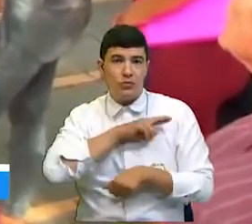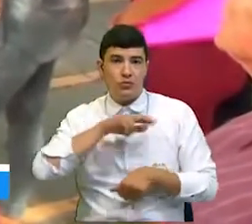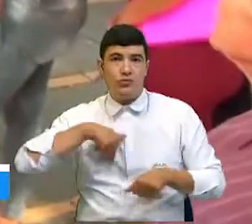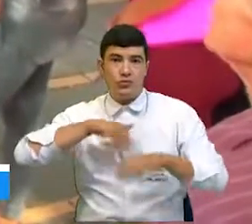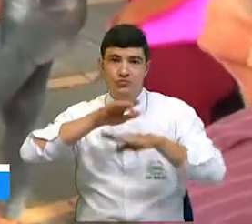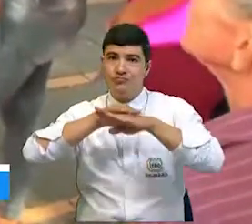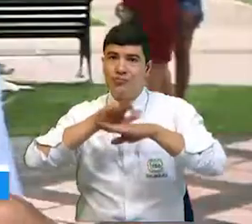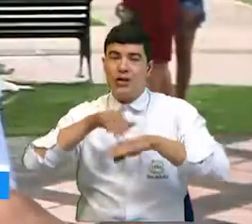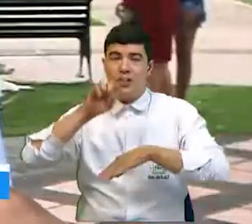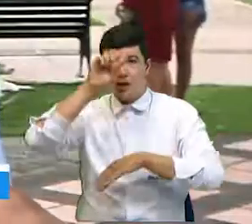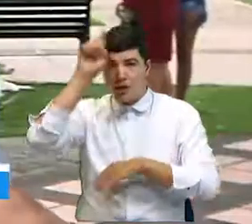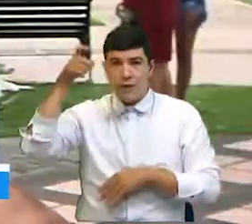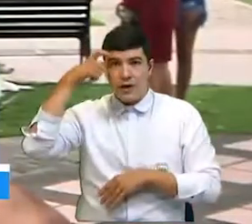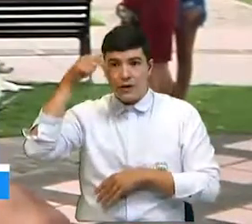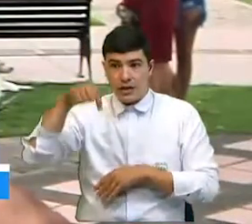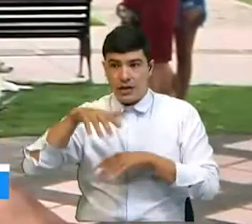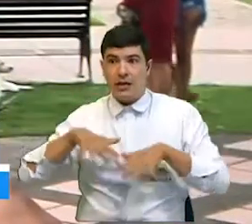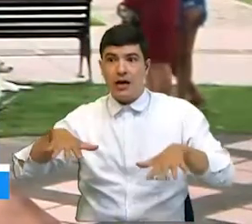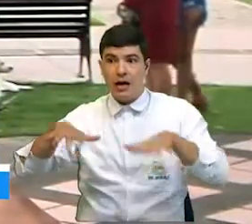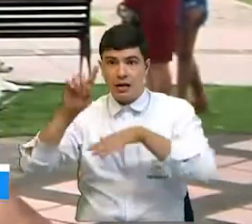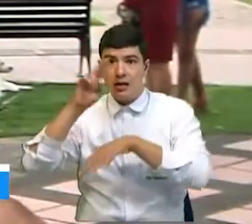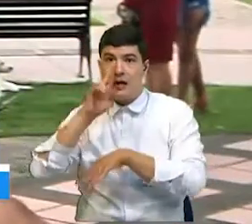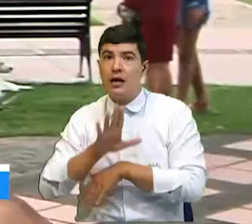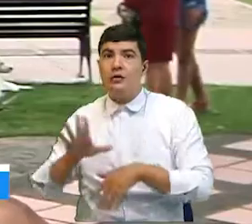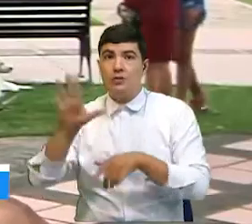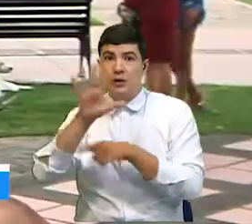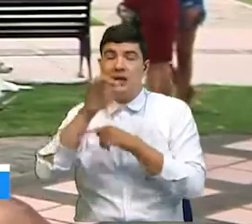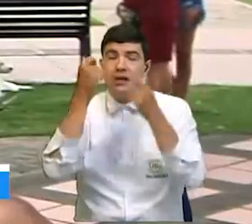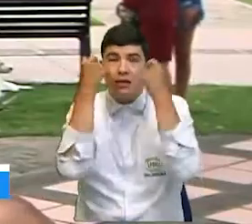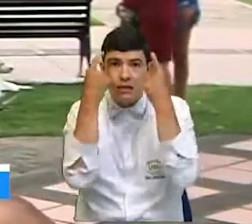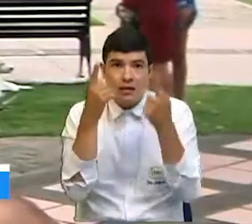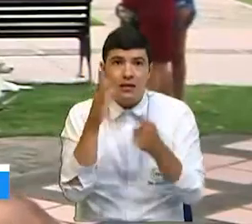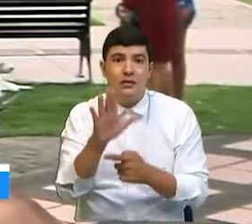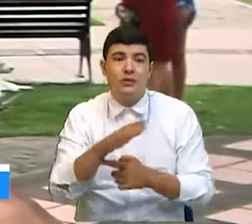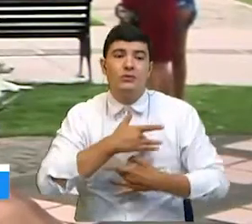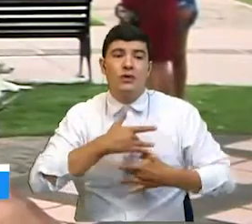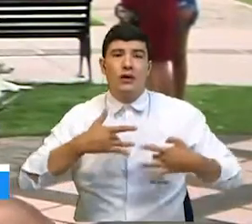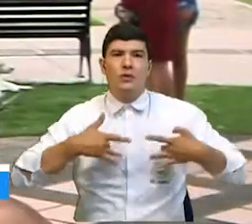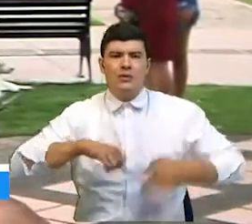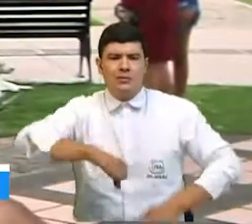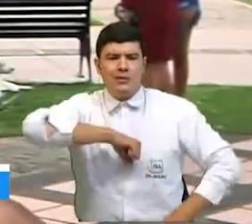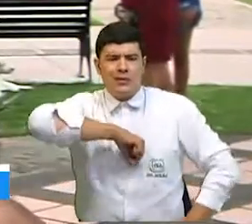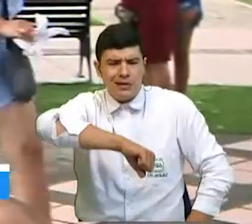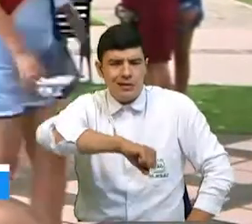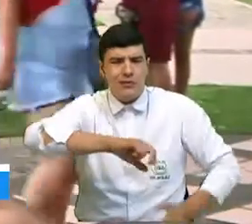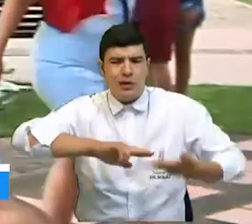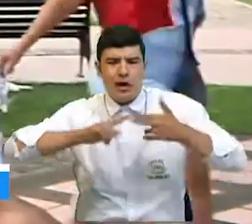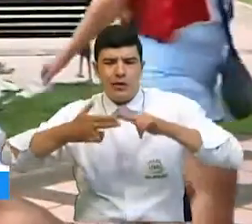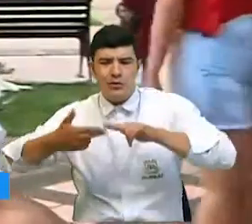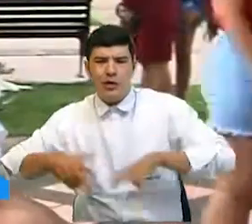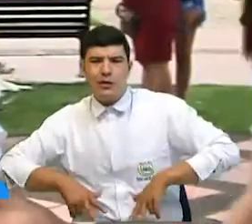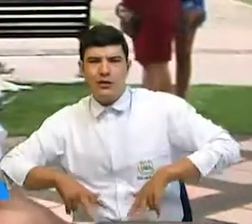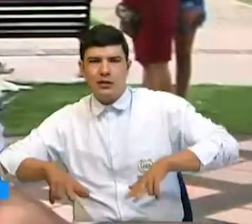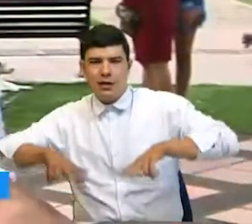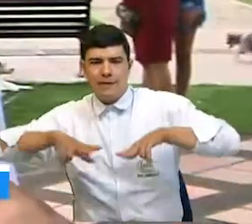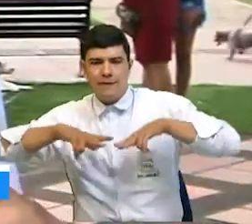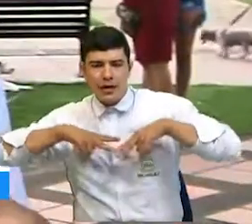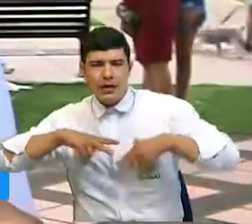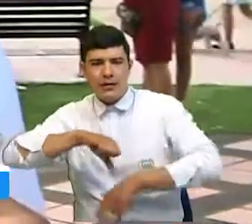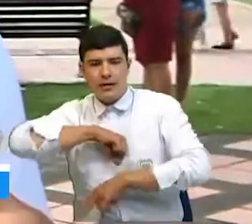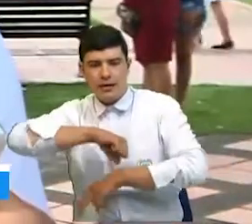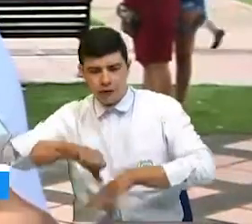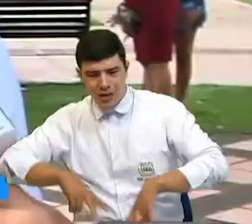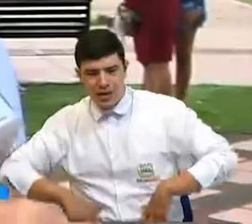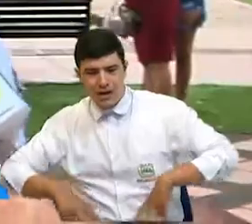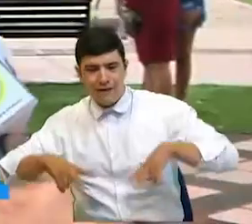central, pues que realmente entiendan que la salud es un derecho, que es un derecho conexo a la vida y que por lo tanto